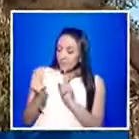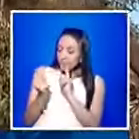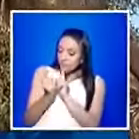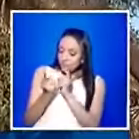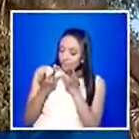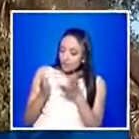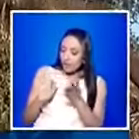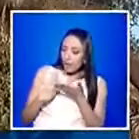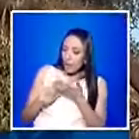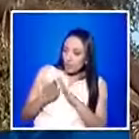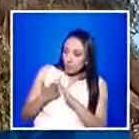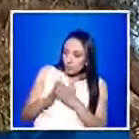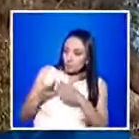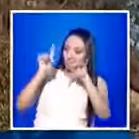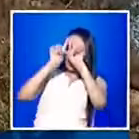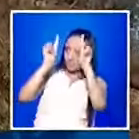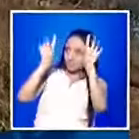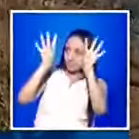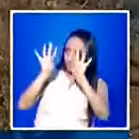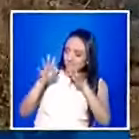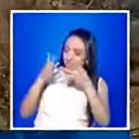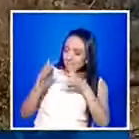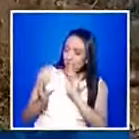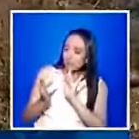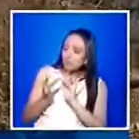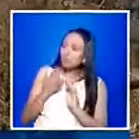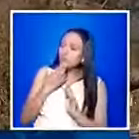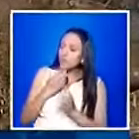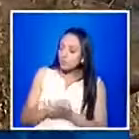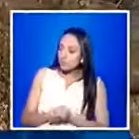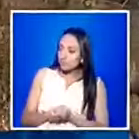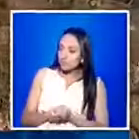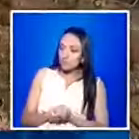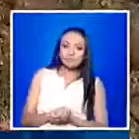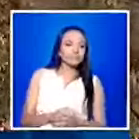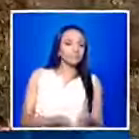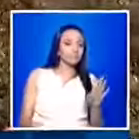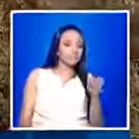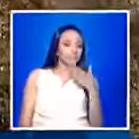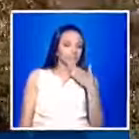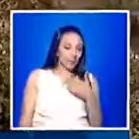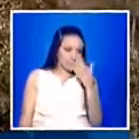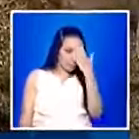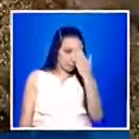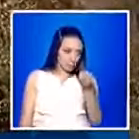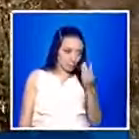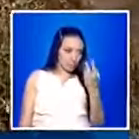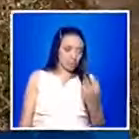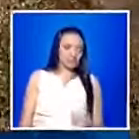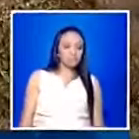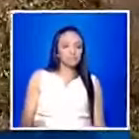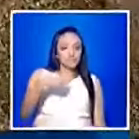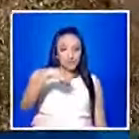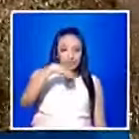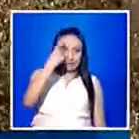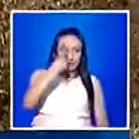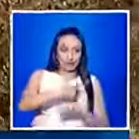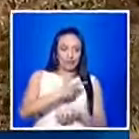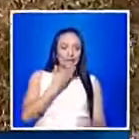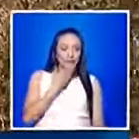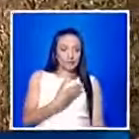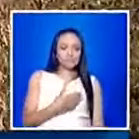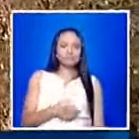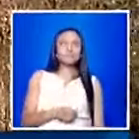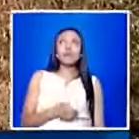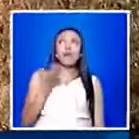incluso con la empresa eléctrica. ¿Qué es lo que les han dicho? Buenos días. Buenos días, Alex. Primeramente, muchas gracias por estar aquí en este día. Sí, efectivamente,